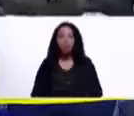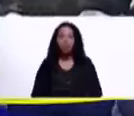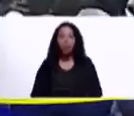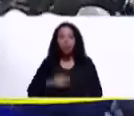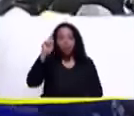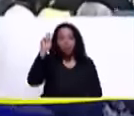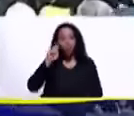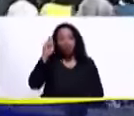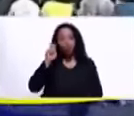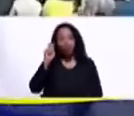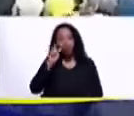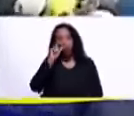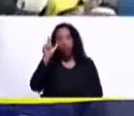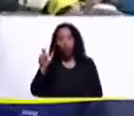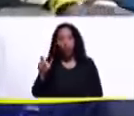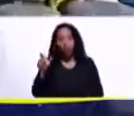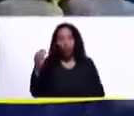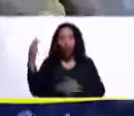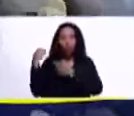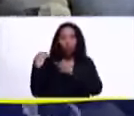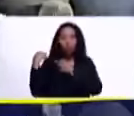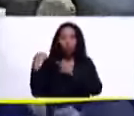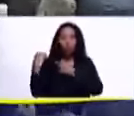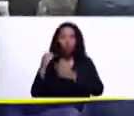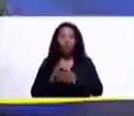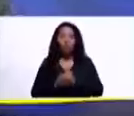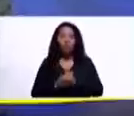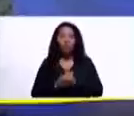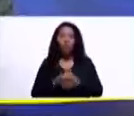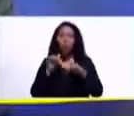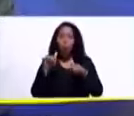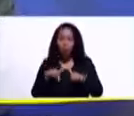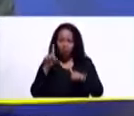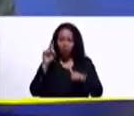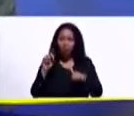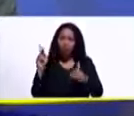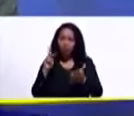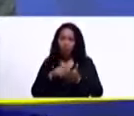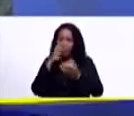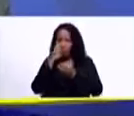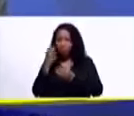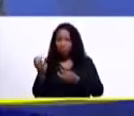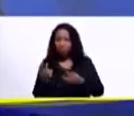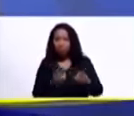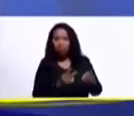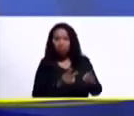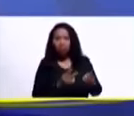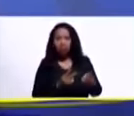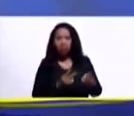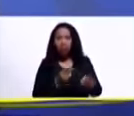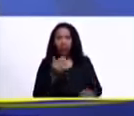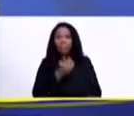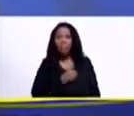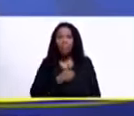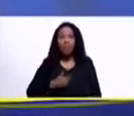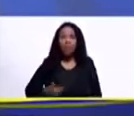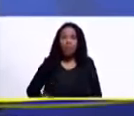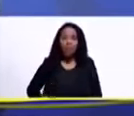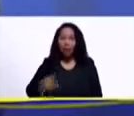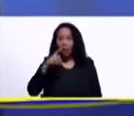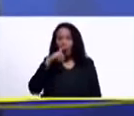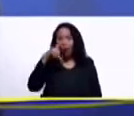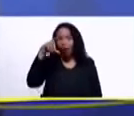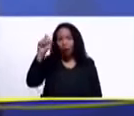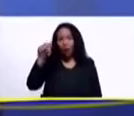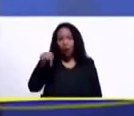Zambrano. Se encuentra hoy con nosotros, fueron invitados del presidente Nicolás Maduro para